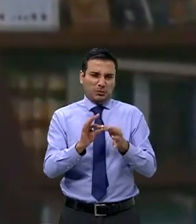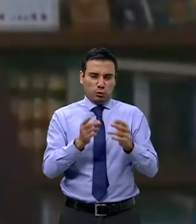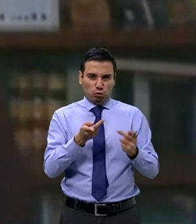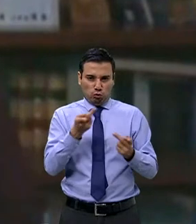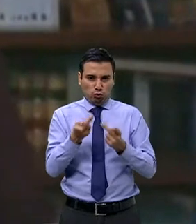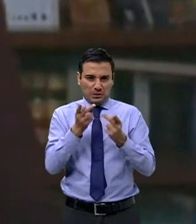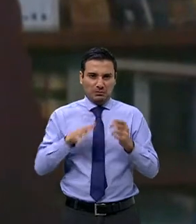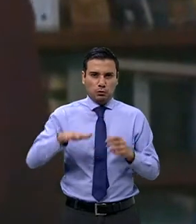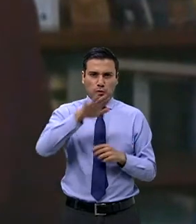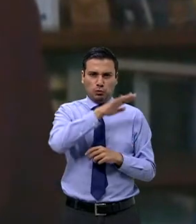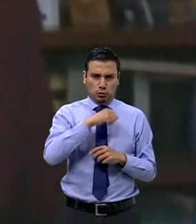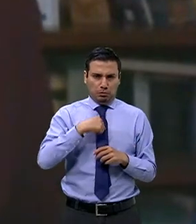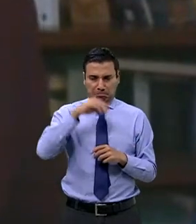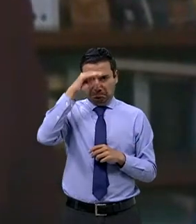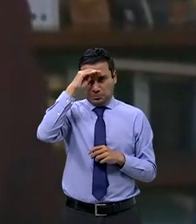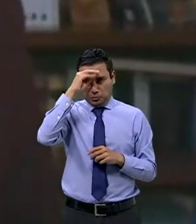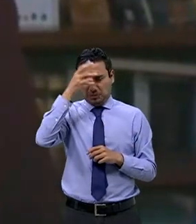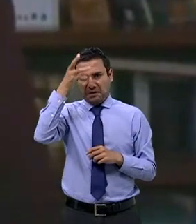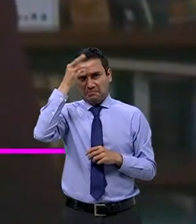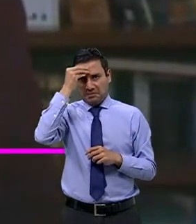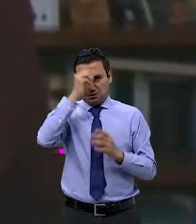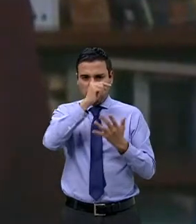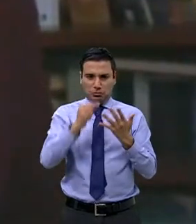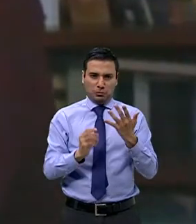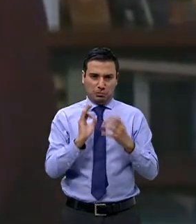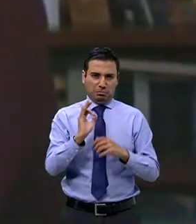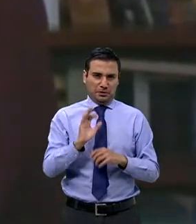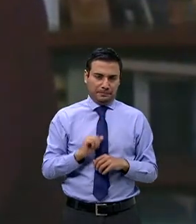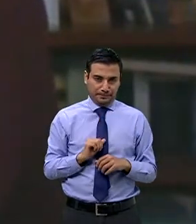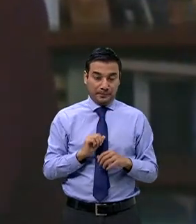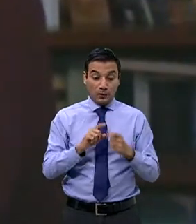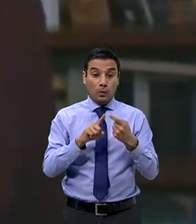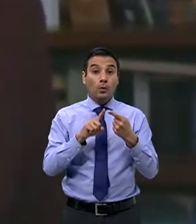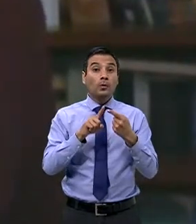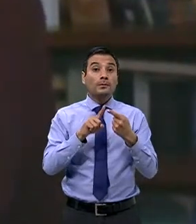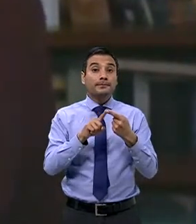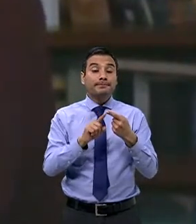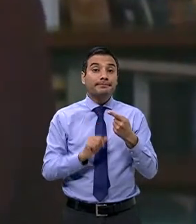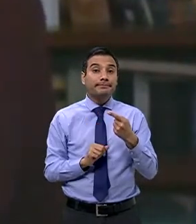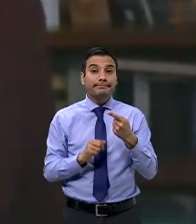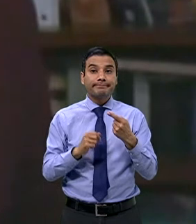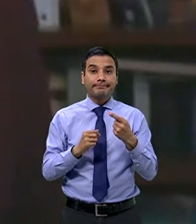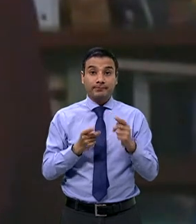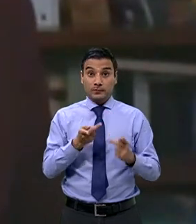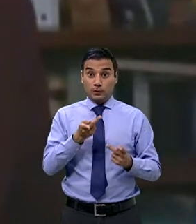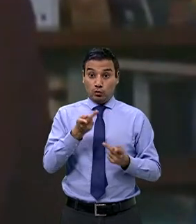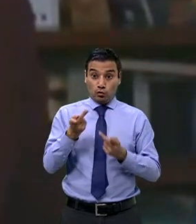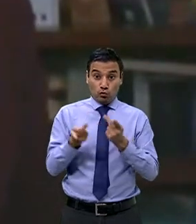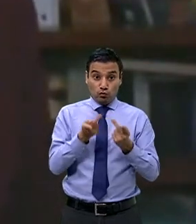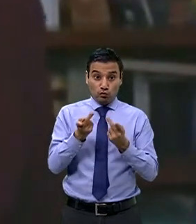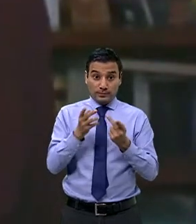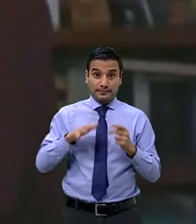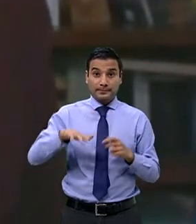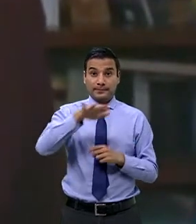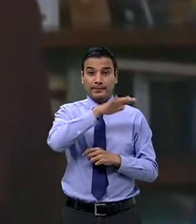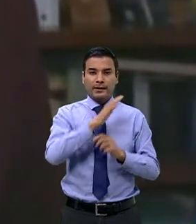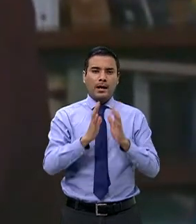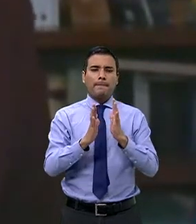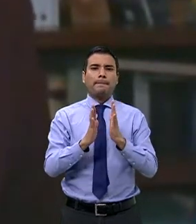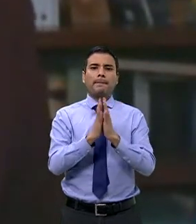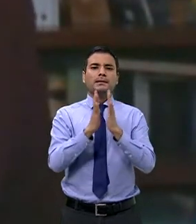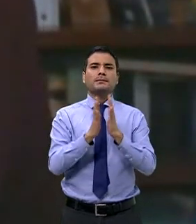ha dado muy buenas lecciones en primer lugar quiero resaltar que en esta consulta participaron de manera activa